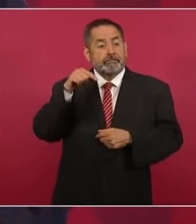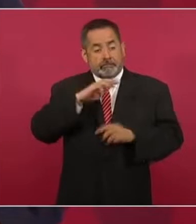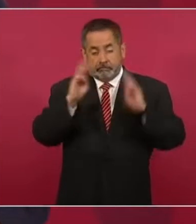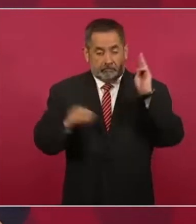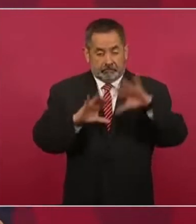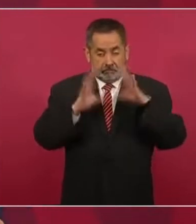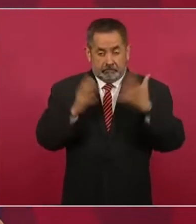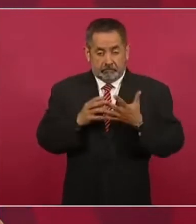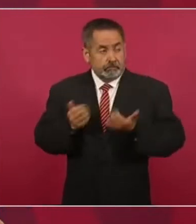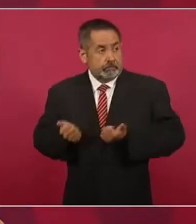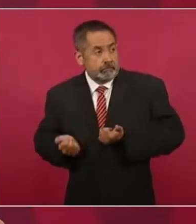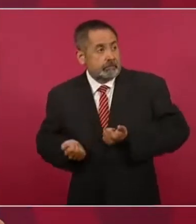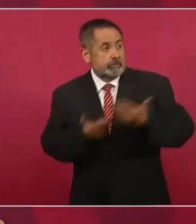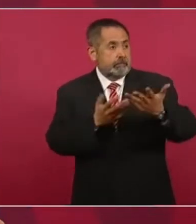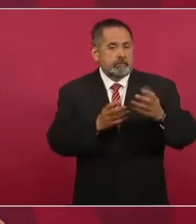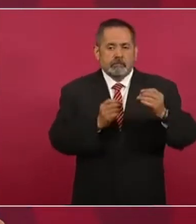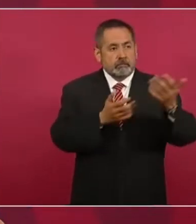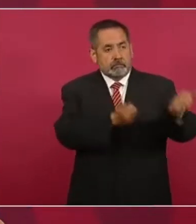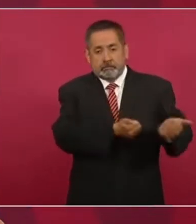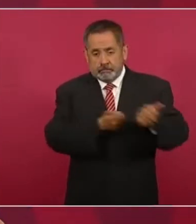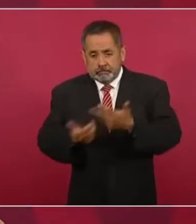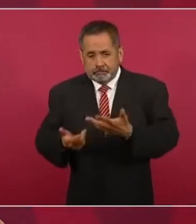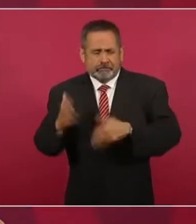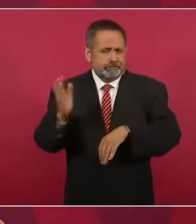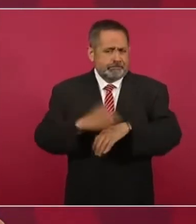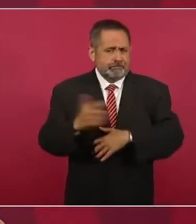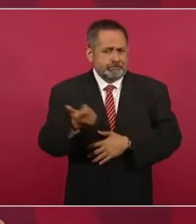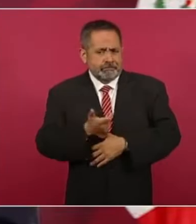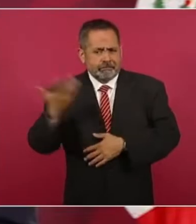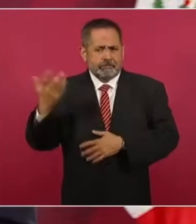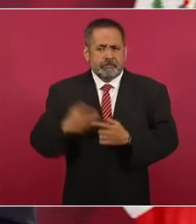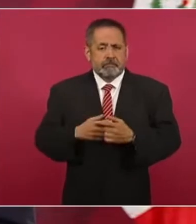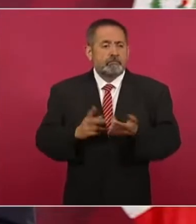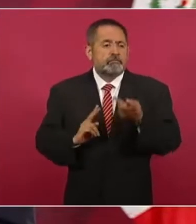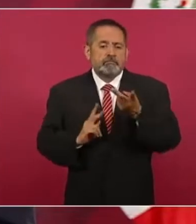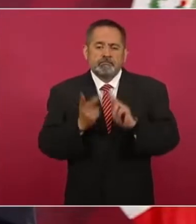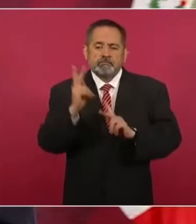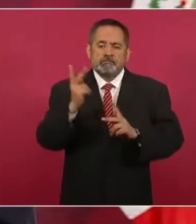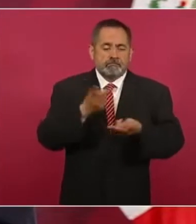no hay producción suficiente de alimentos en el mundo,